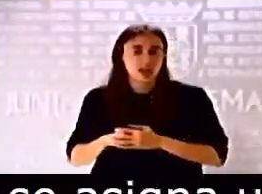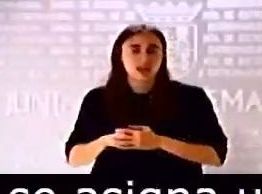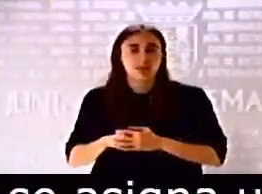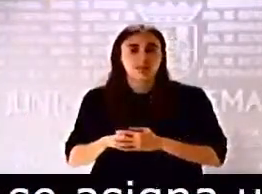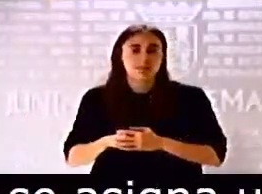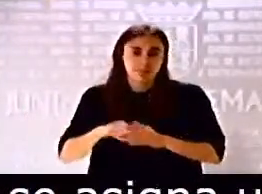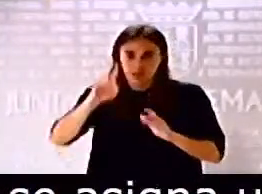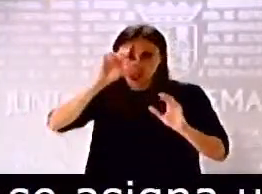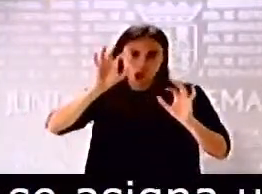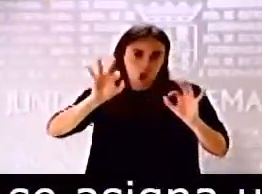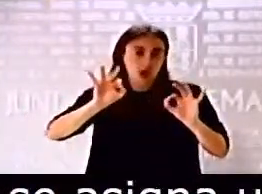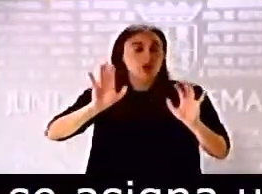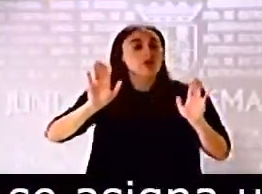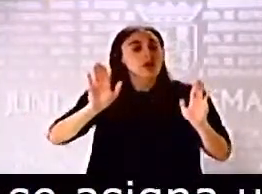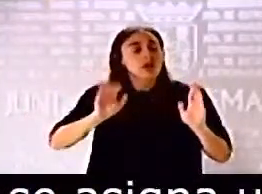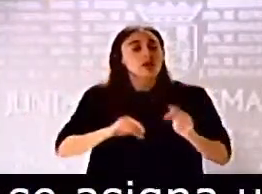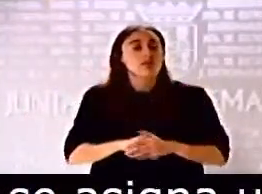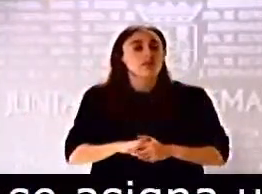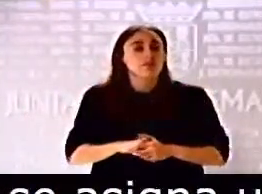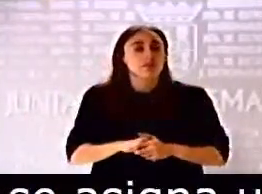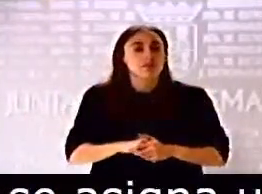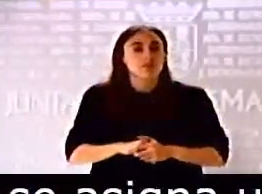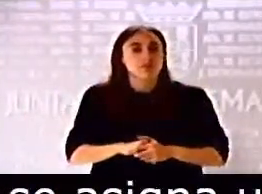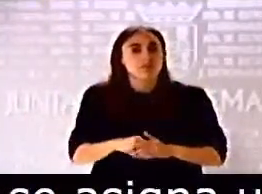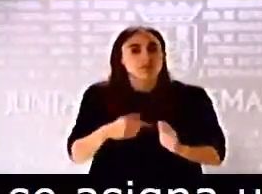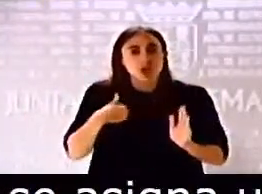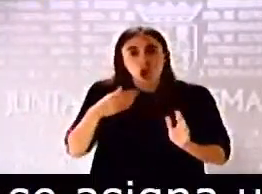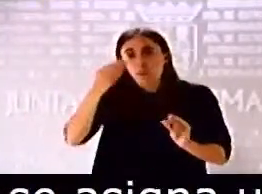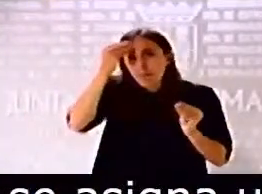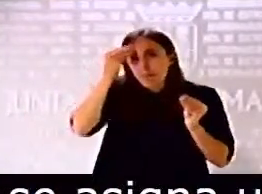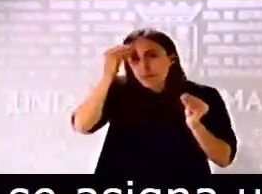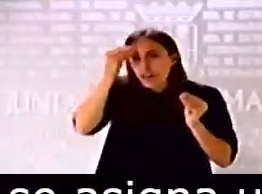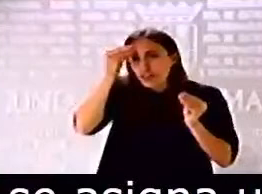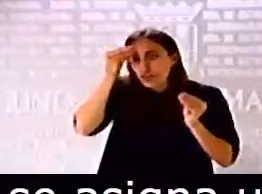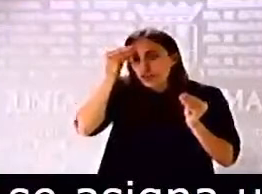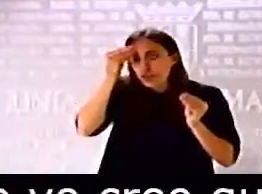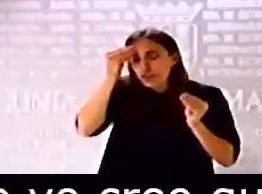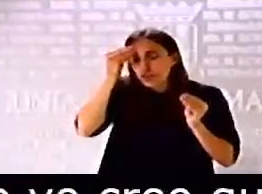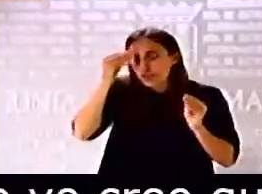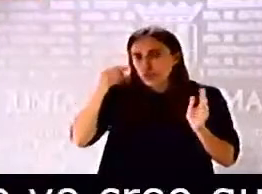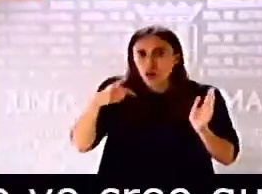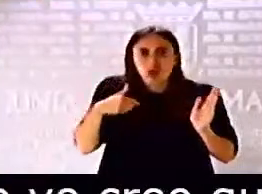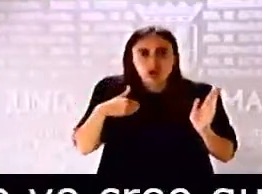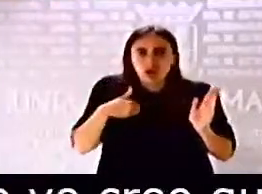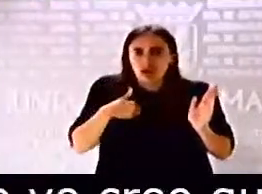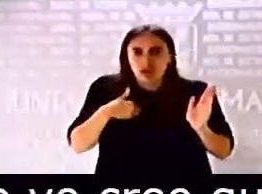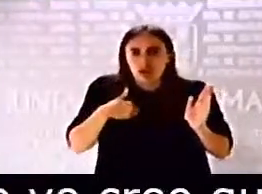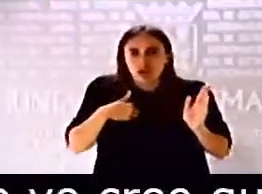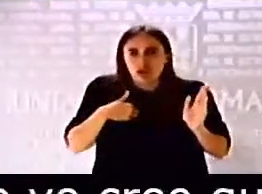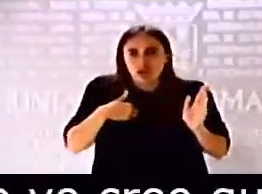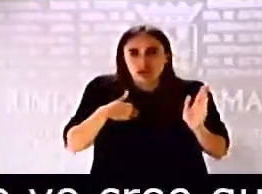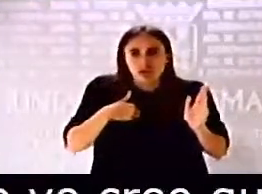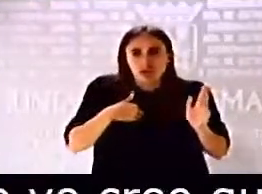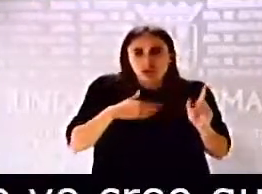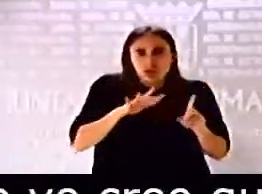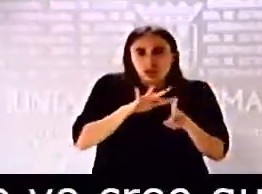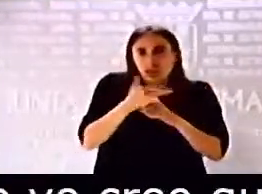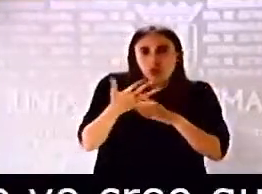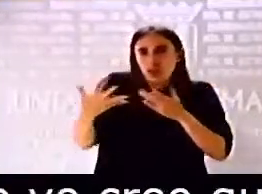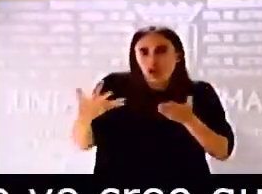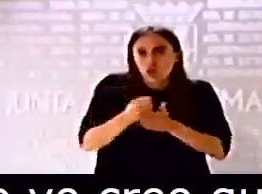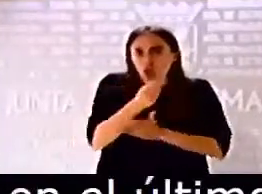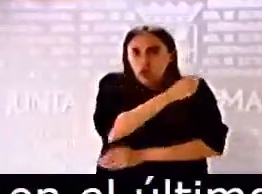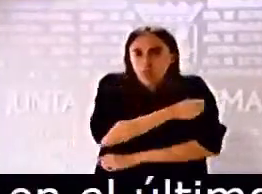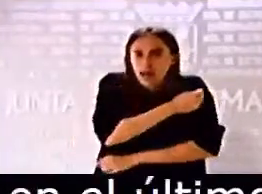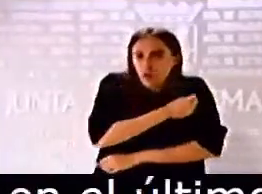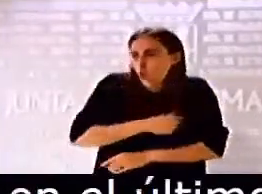evidentemente, pero yo creo que se le da a todo. Hombre, no estoy hasta en el último caso de la última vacunación que se ha hecho en el